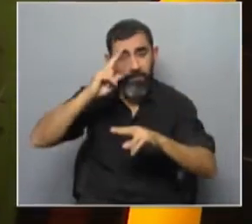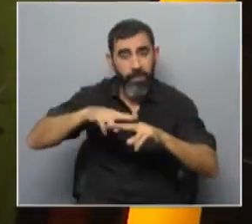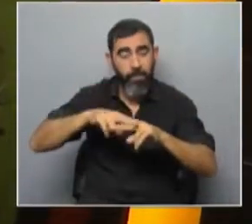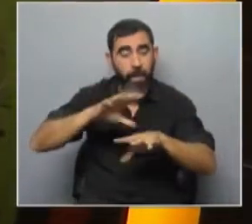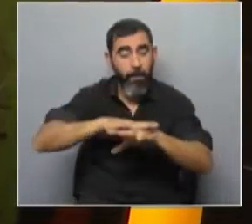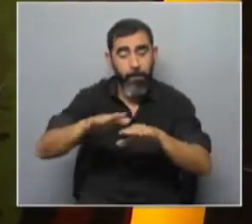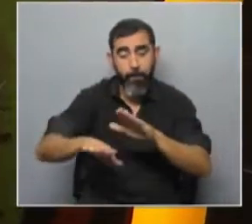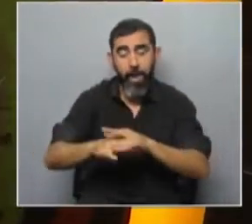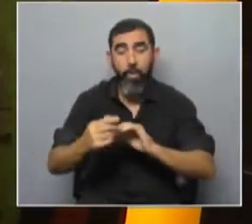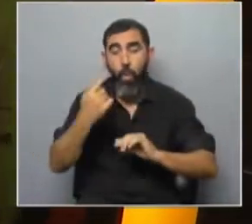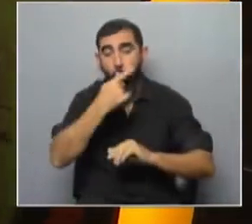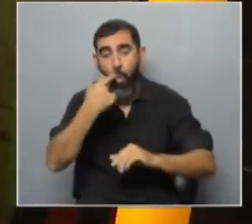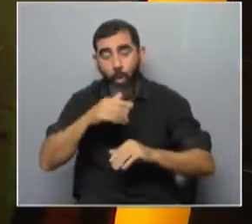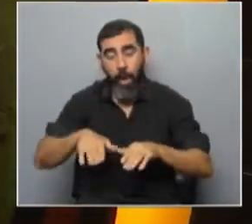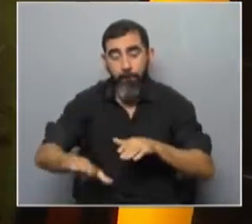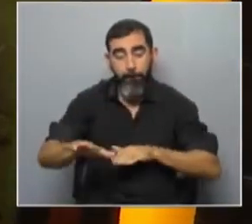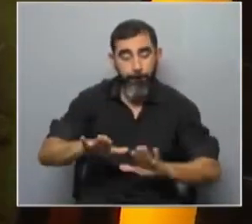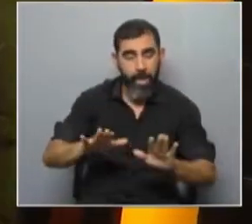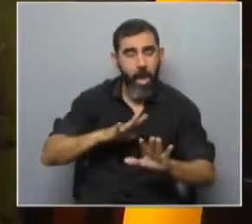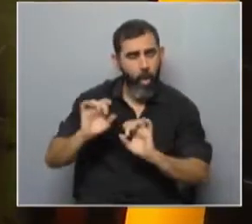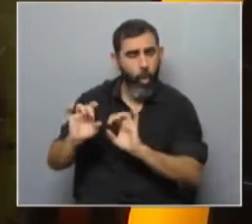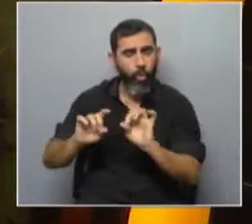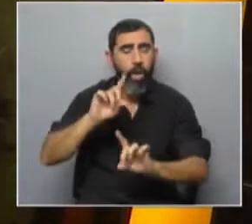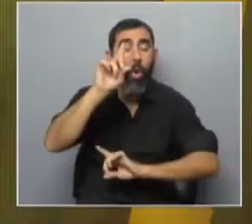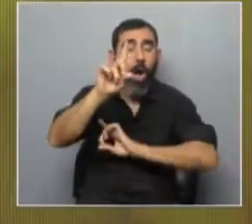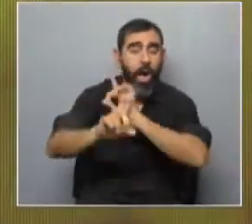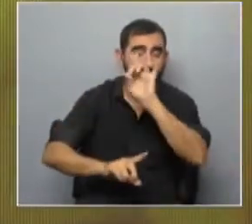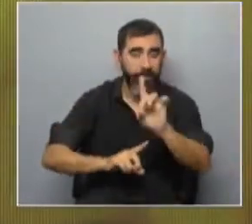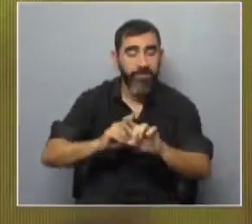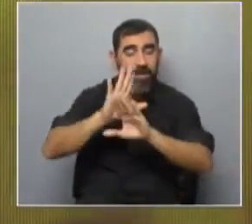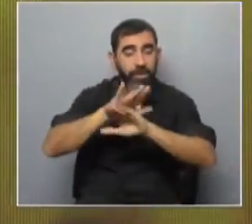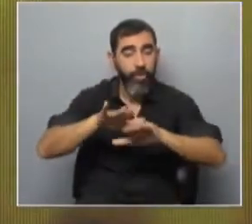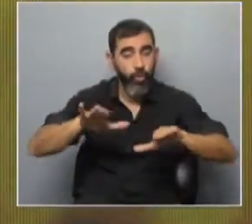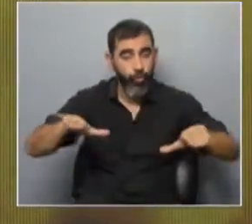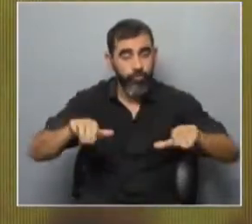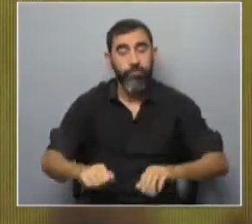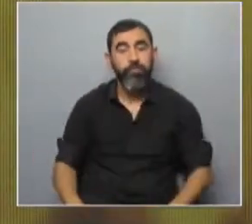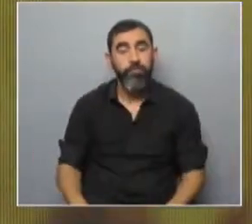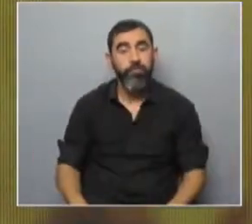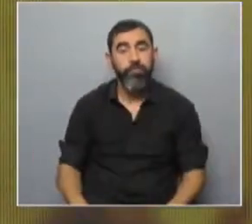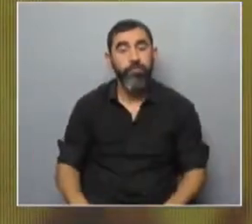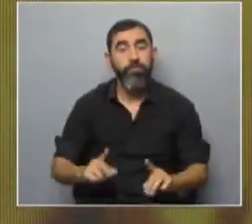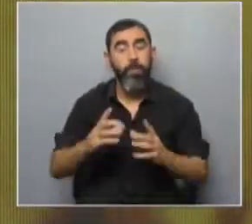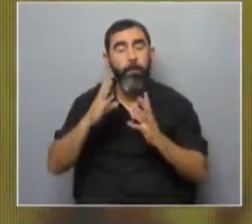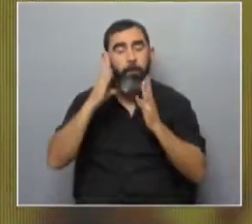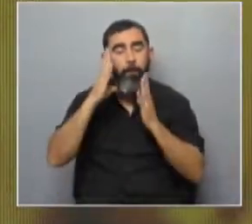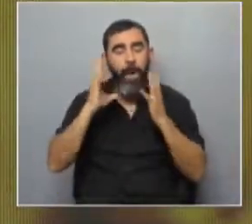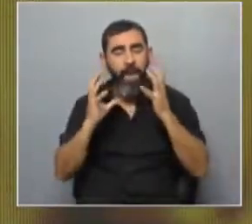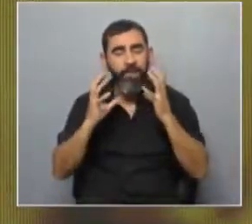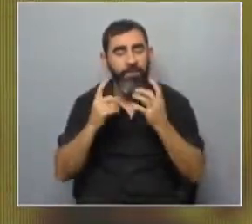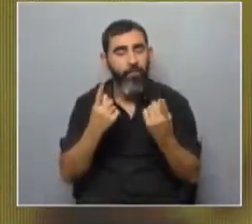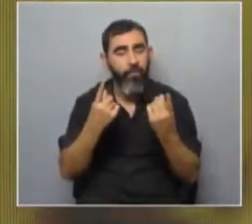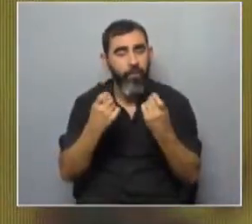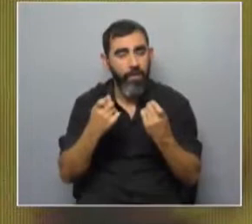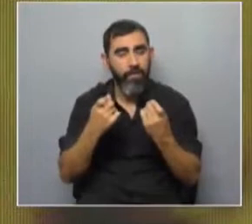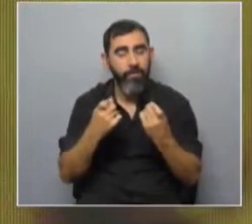pies y boca, que es bastante, que hay brotes muy de vez en cuando en niños. También la parálisis flácida aguda, la